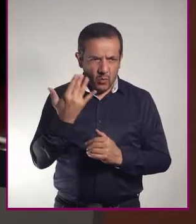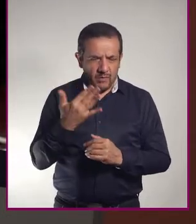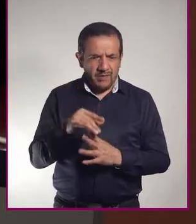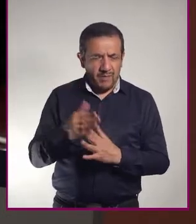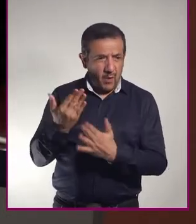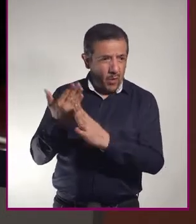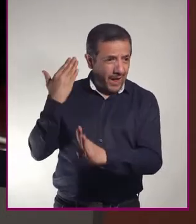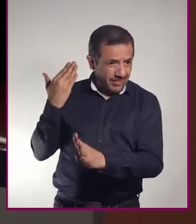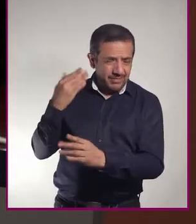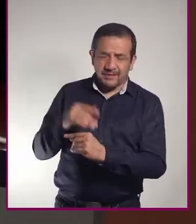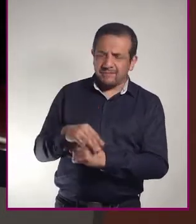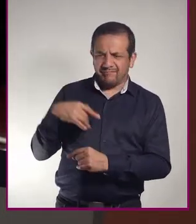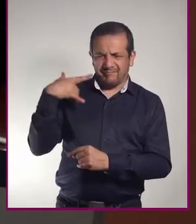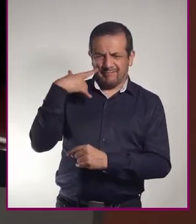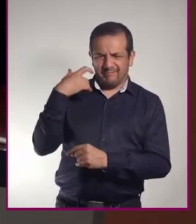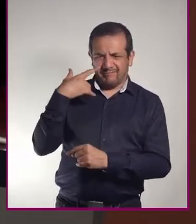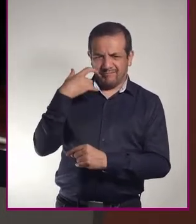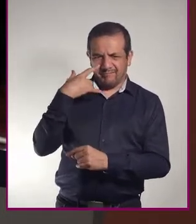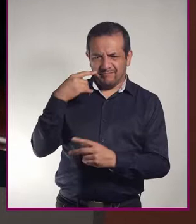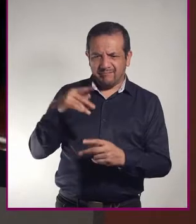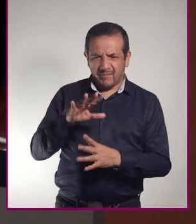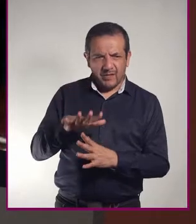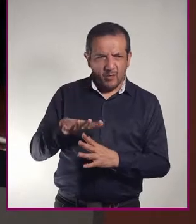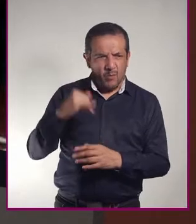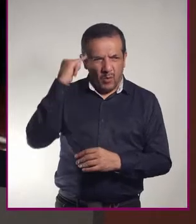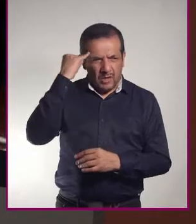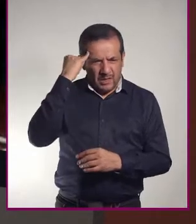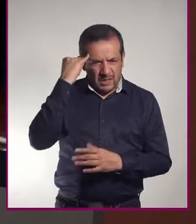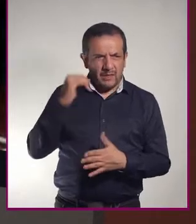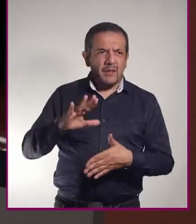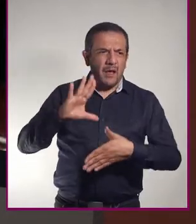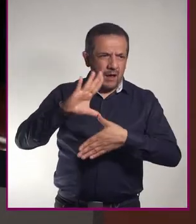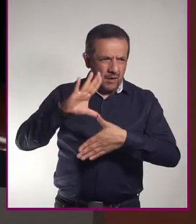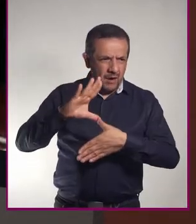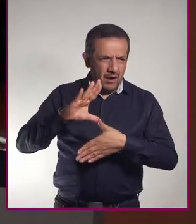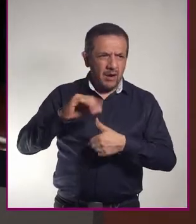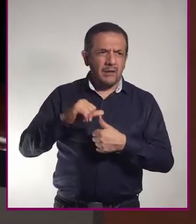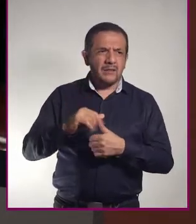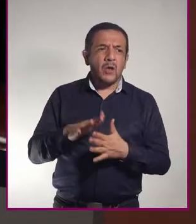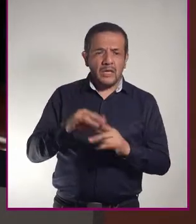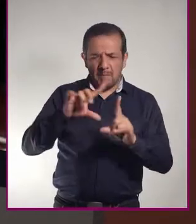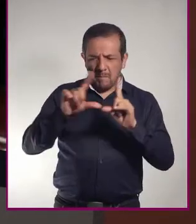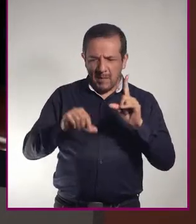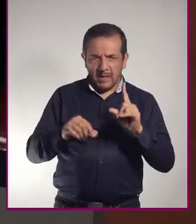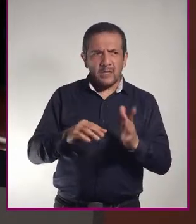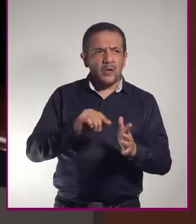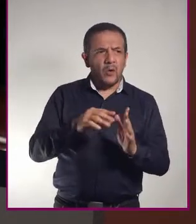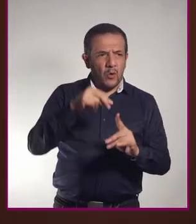enfermedad rara en poblaciones nativas americanas del centro y norte del país.